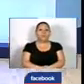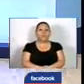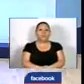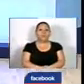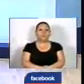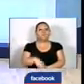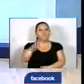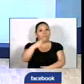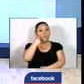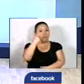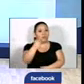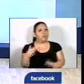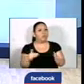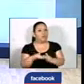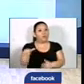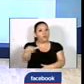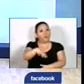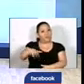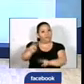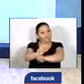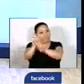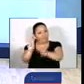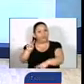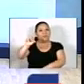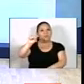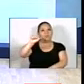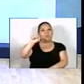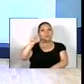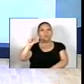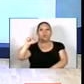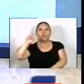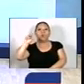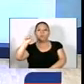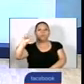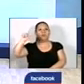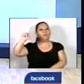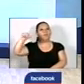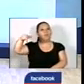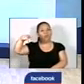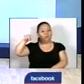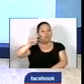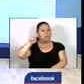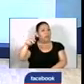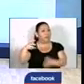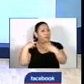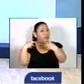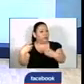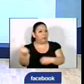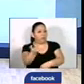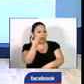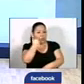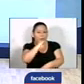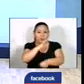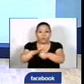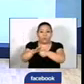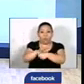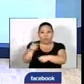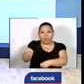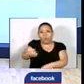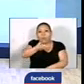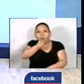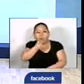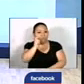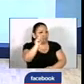Bien, también les contamos que San Luis Talpa es uno de los municipios más afectados por la pandemia del COVID-19. El periodista Dani Guarita conversó con los